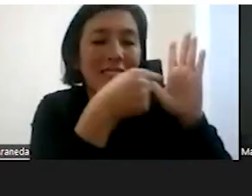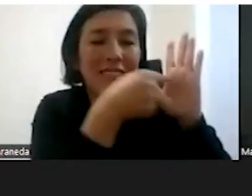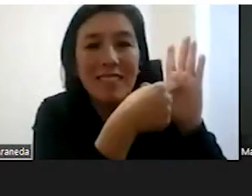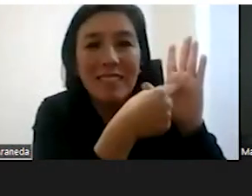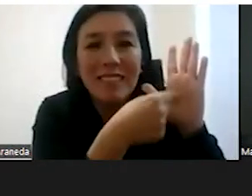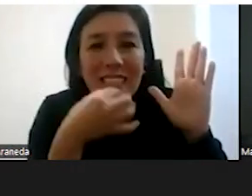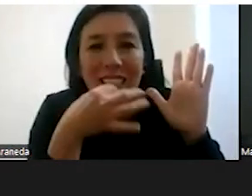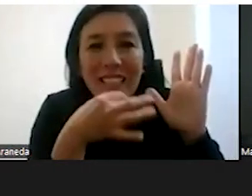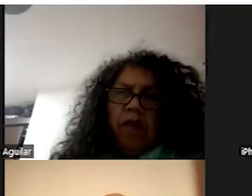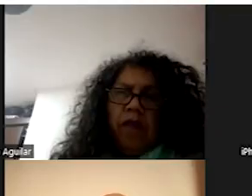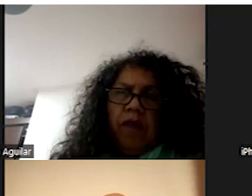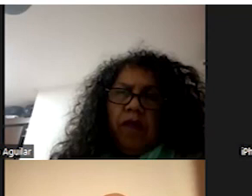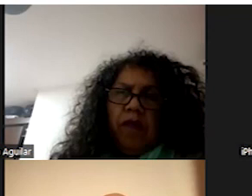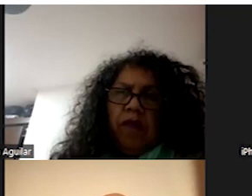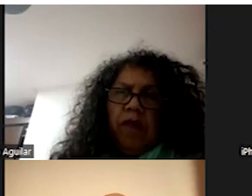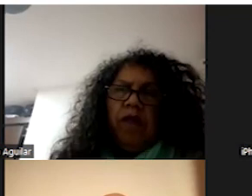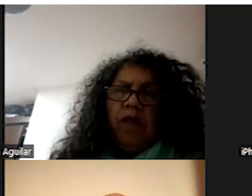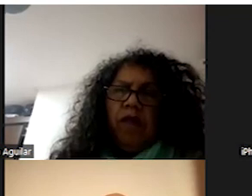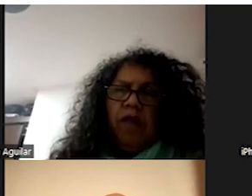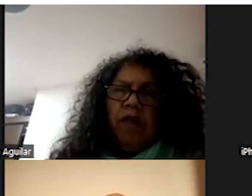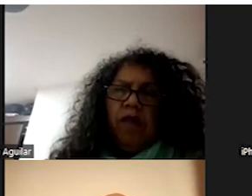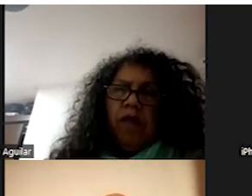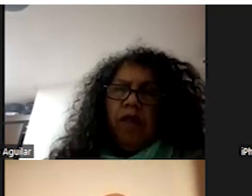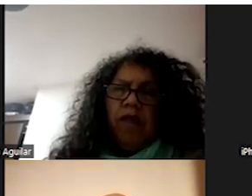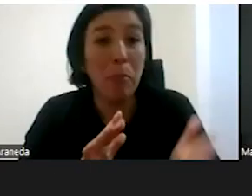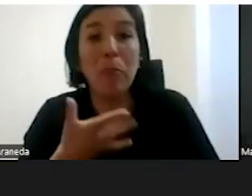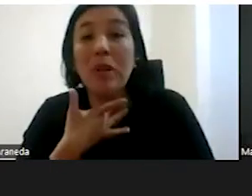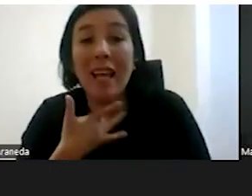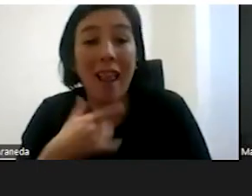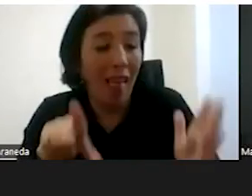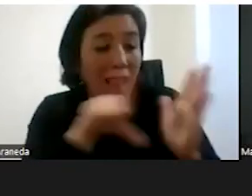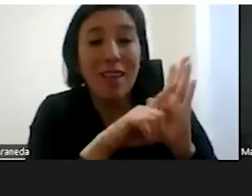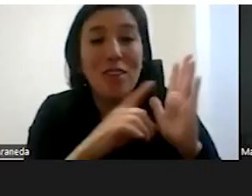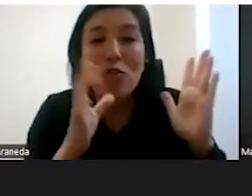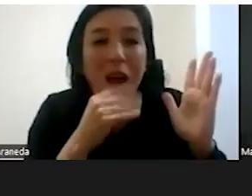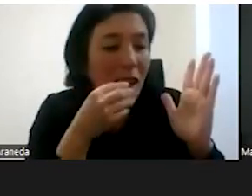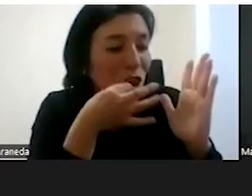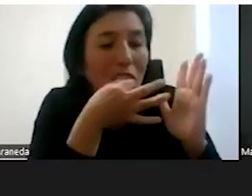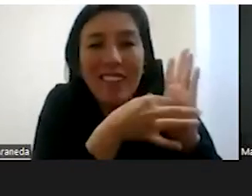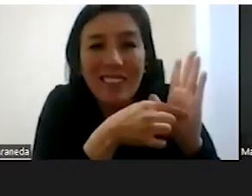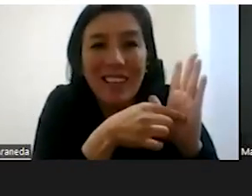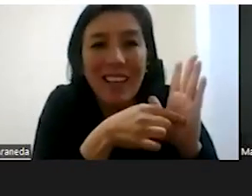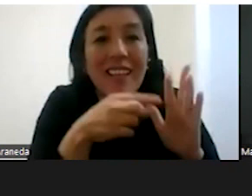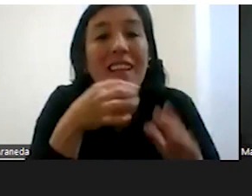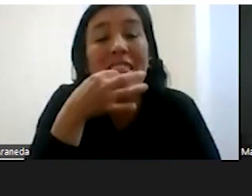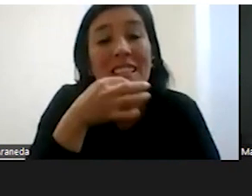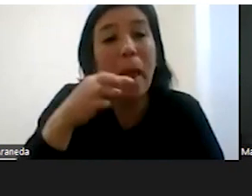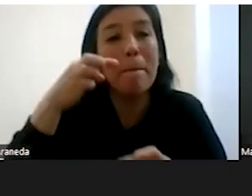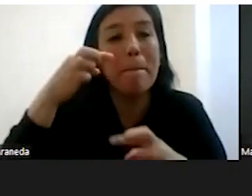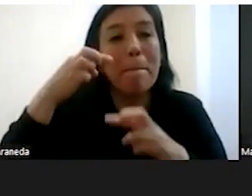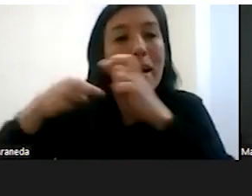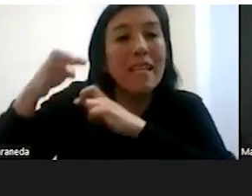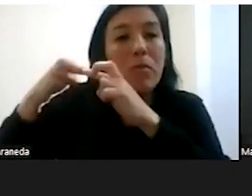que debería cambiar. En la ley se habla que el patrimonio arqueológico pertenece a todos